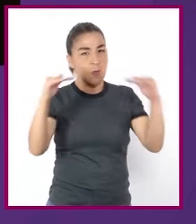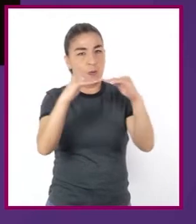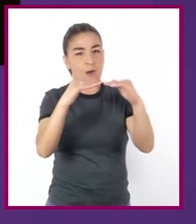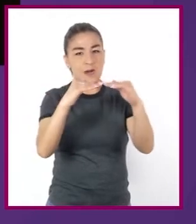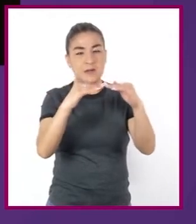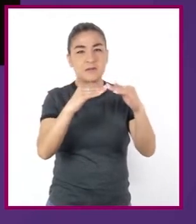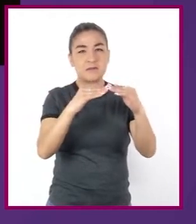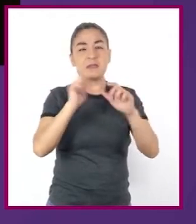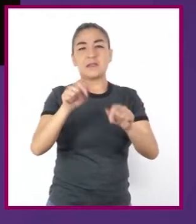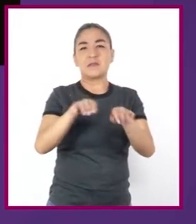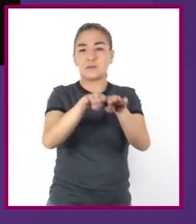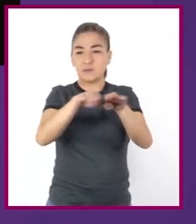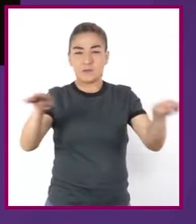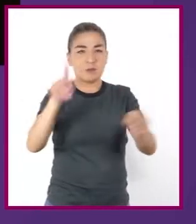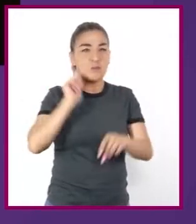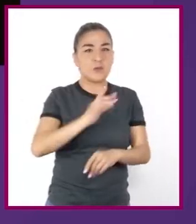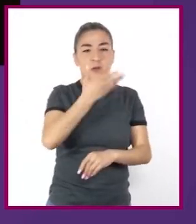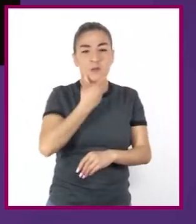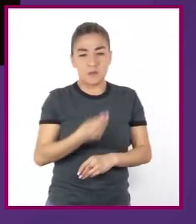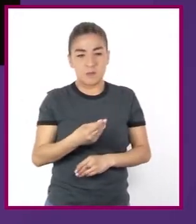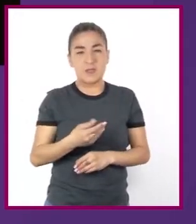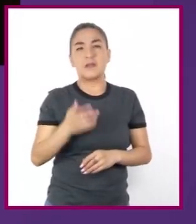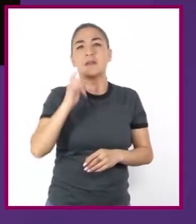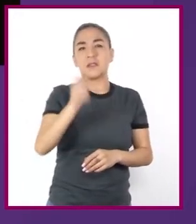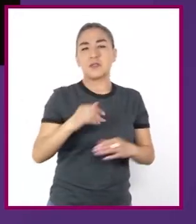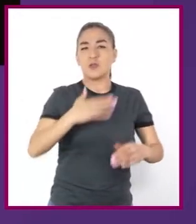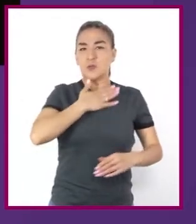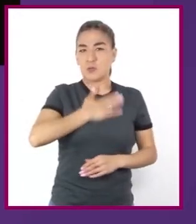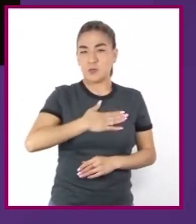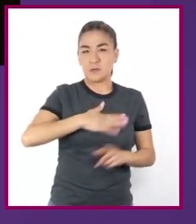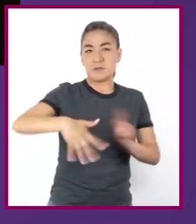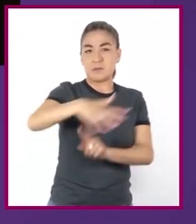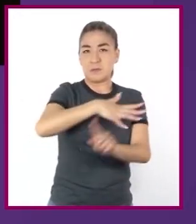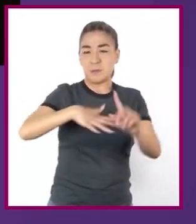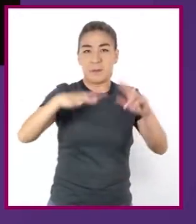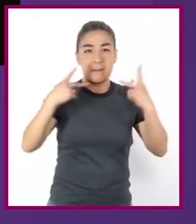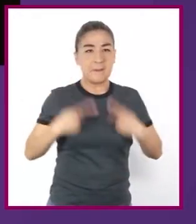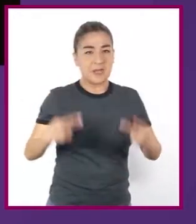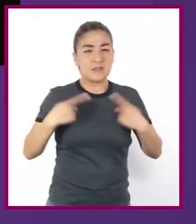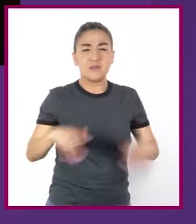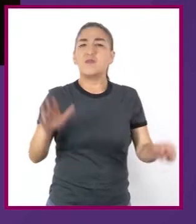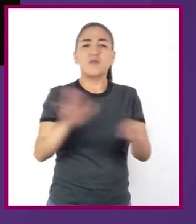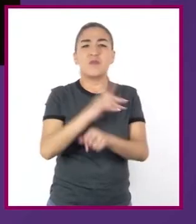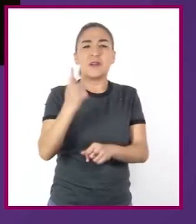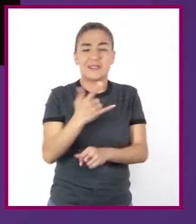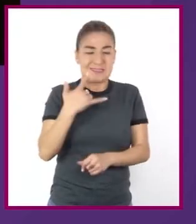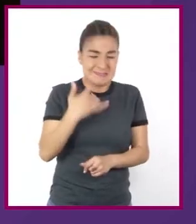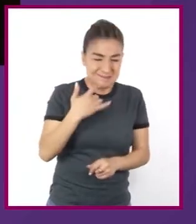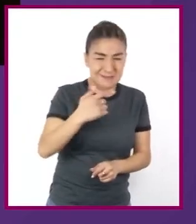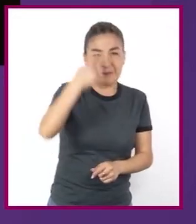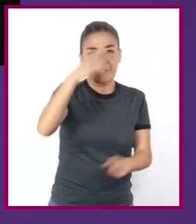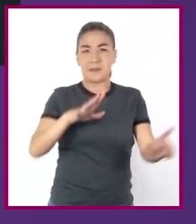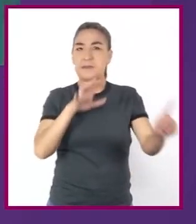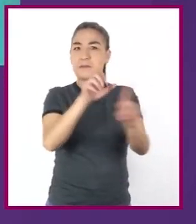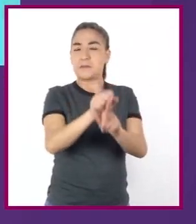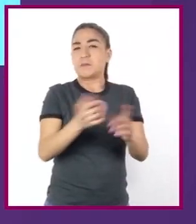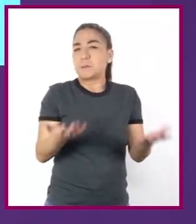la equidad y la justicia en una sociedad? ¿Por qué esforzarse por alcanzarlas?